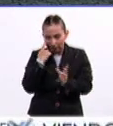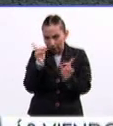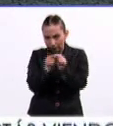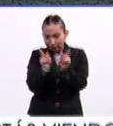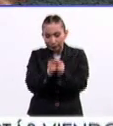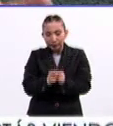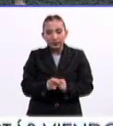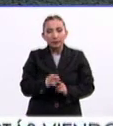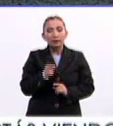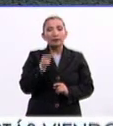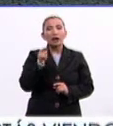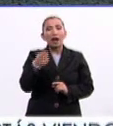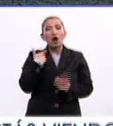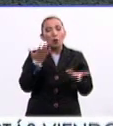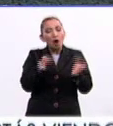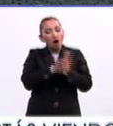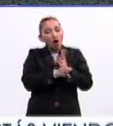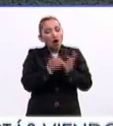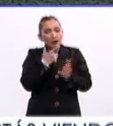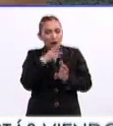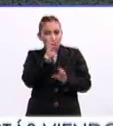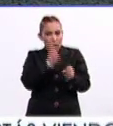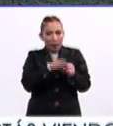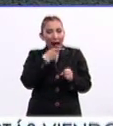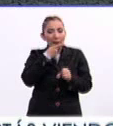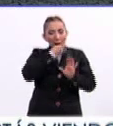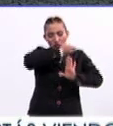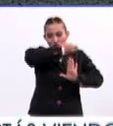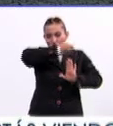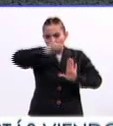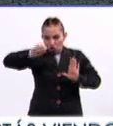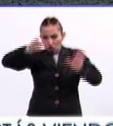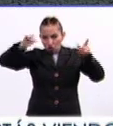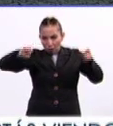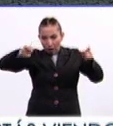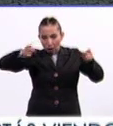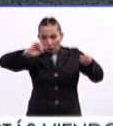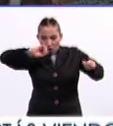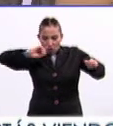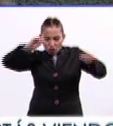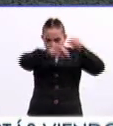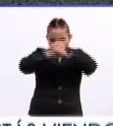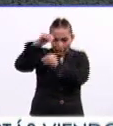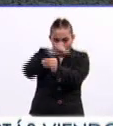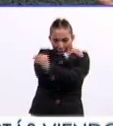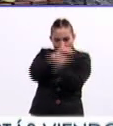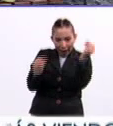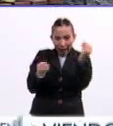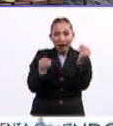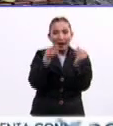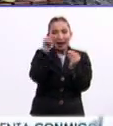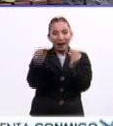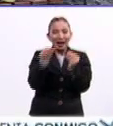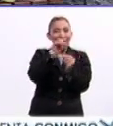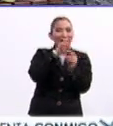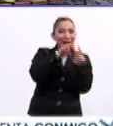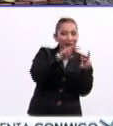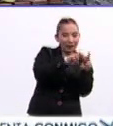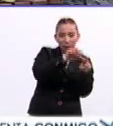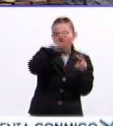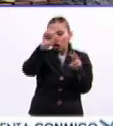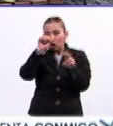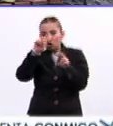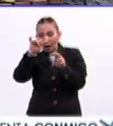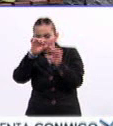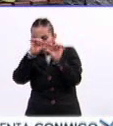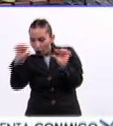aquellas cosas que uno dice normalmente en una oración, ¿no? Revolverlas. Entonces va primero un adjetivo y luego el sujeto está por acá y el verbo